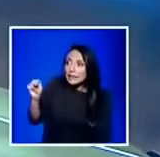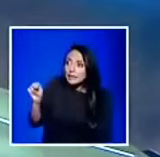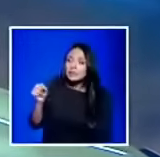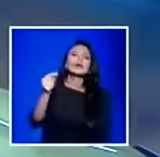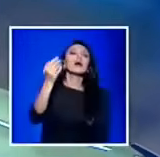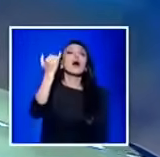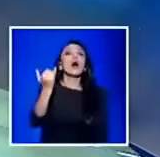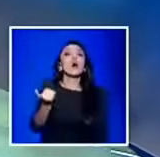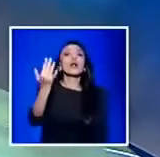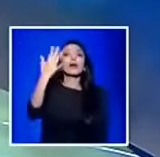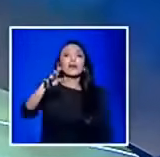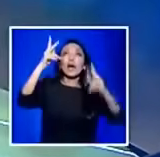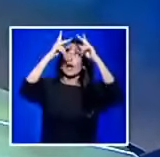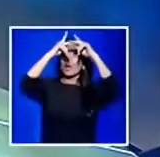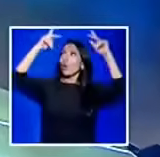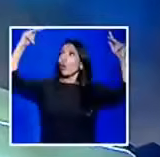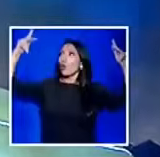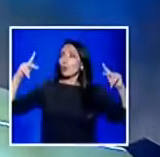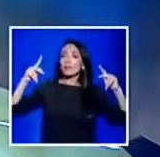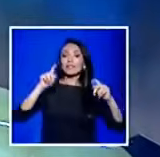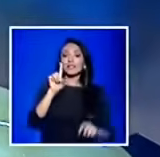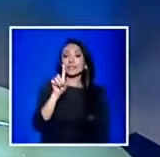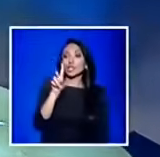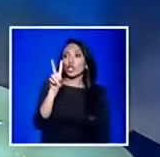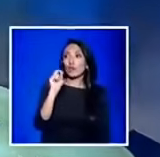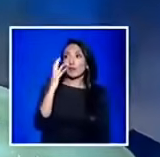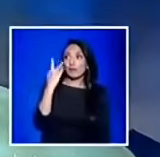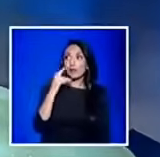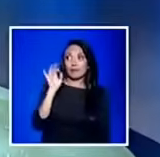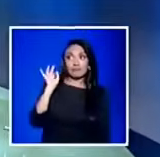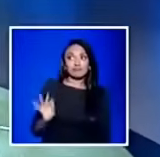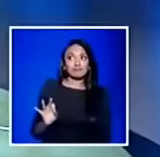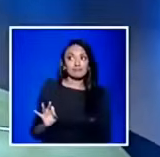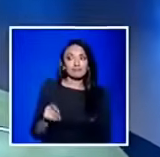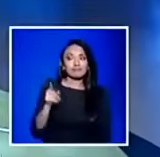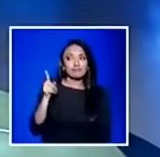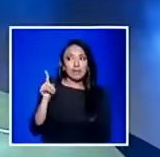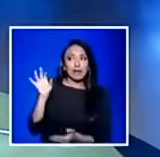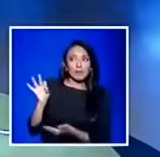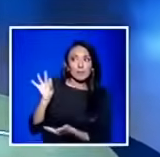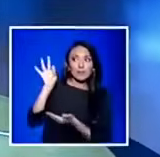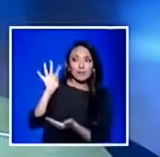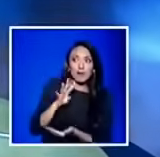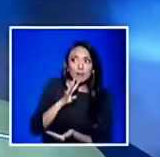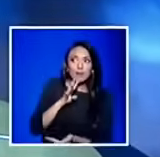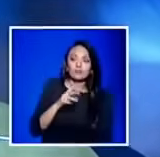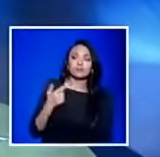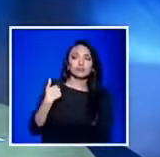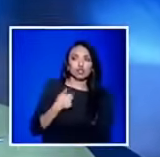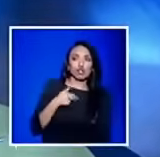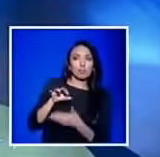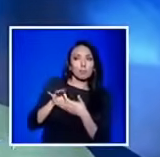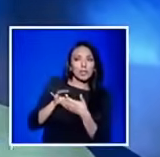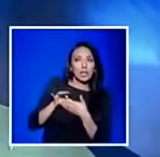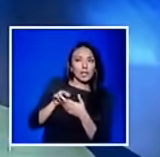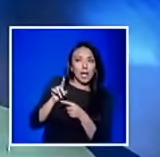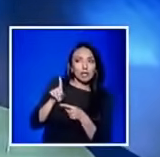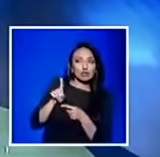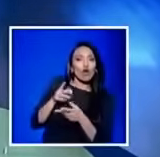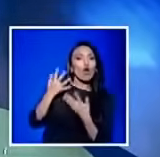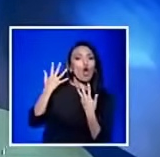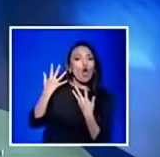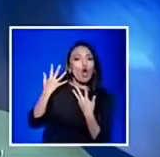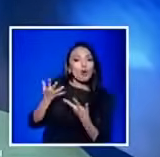vean esta obra. 120 días, le tomamos la palabra al representante de Obras Públicas porque vamos a estar muy pendientes en que esa